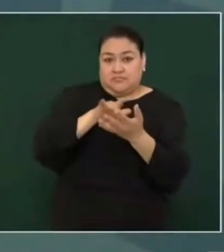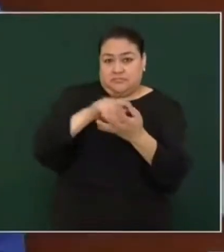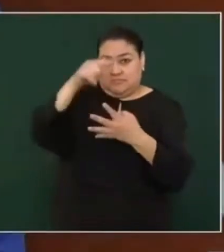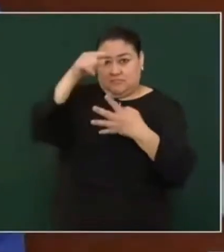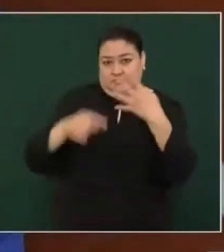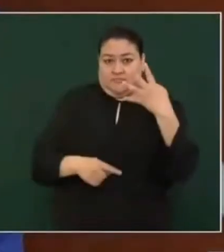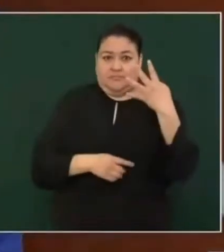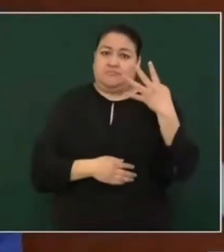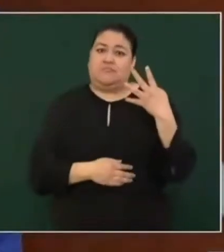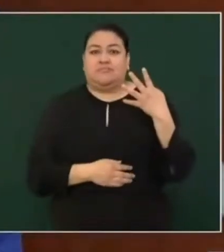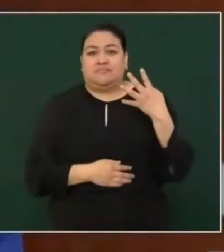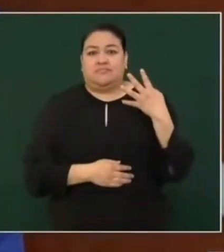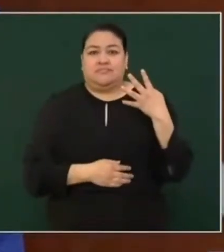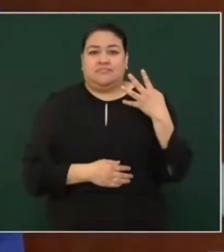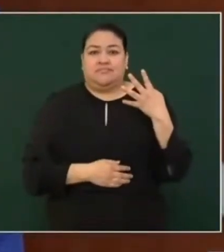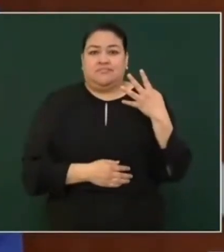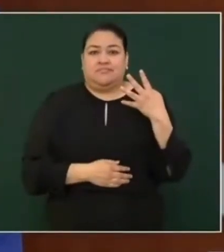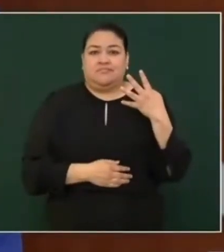ayudar.